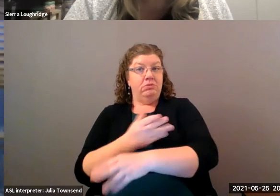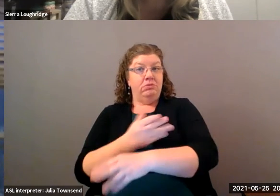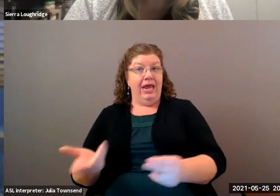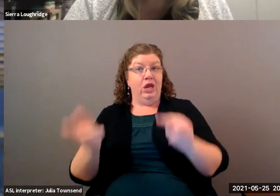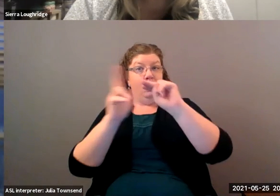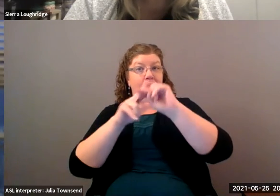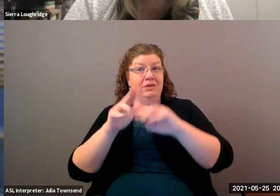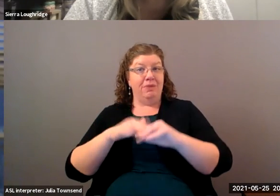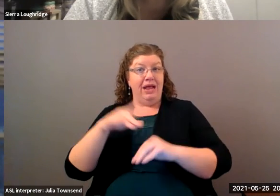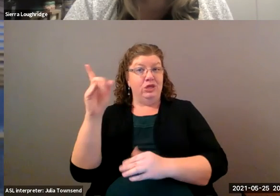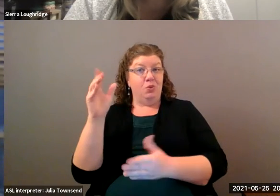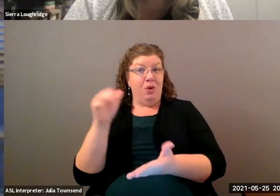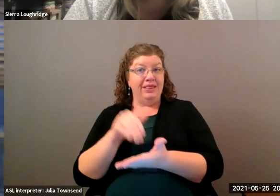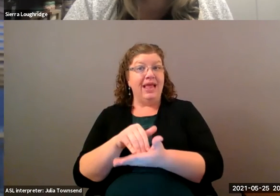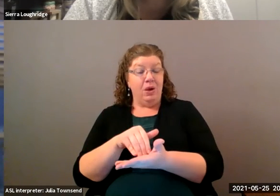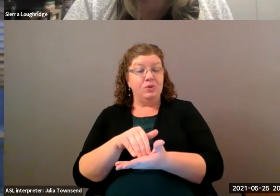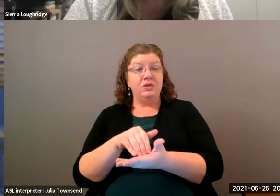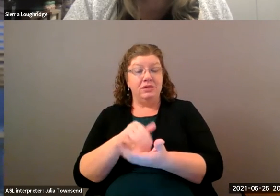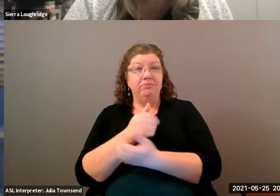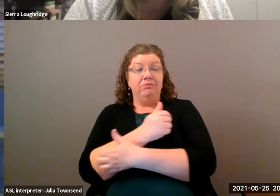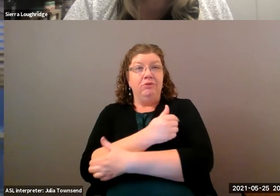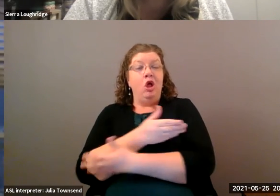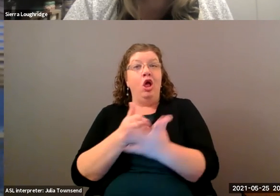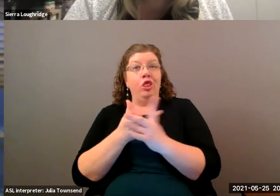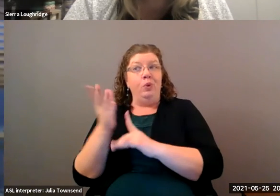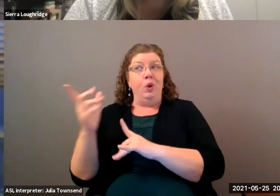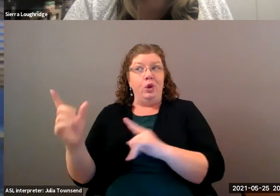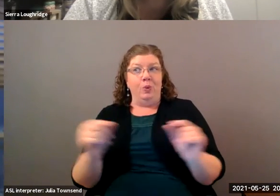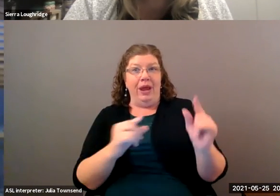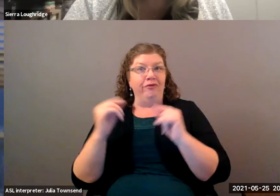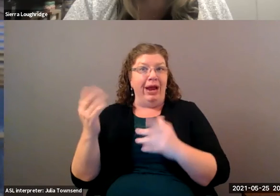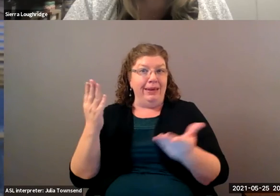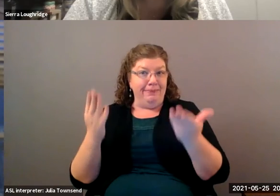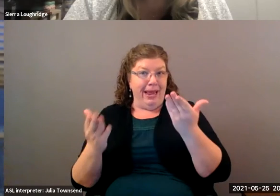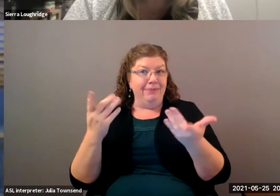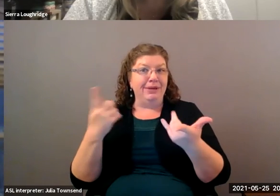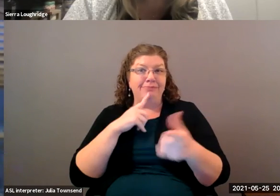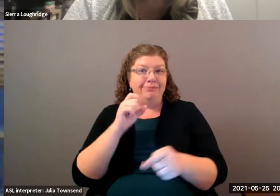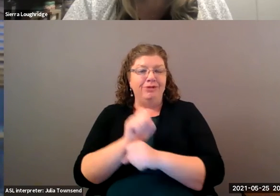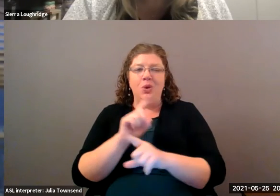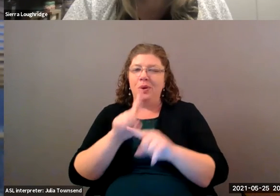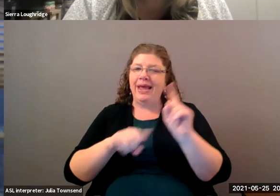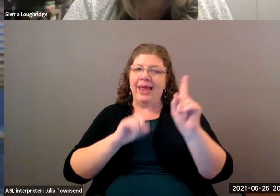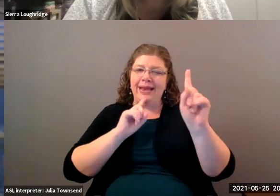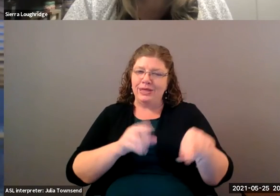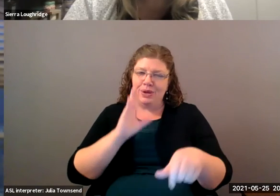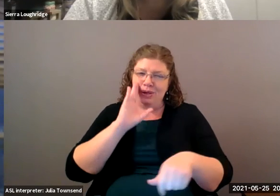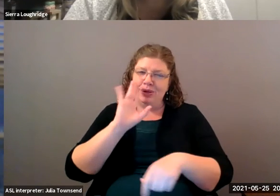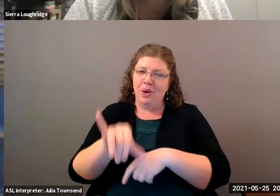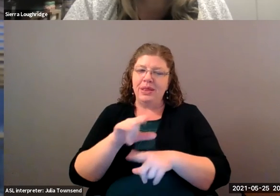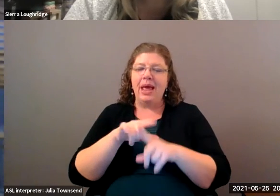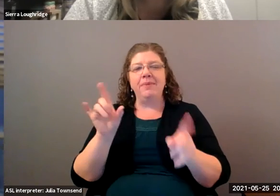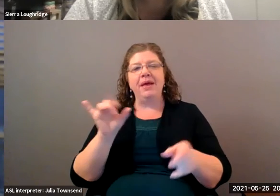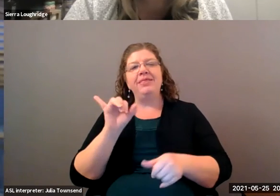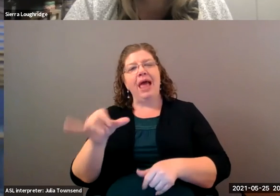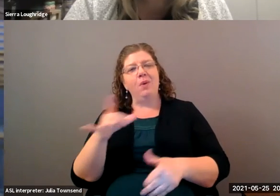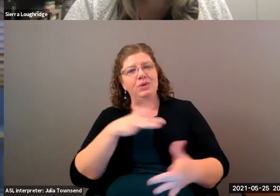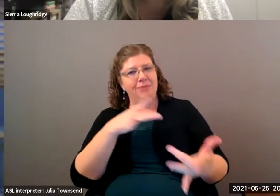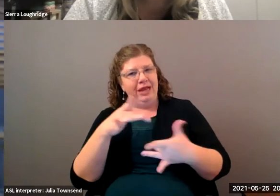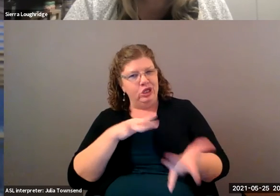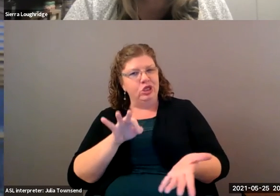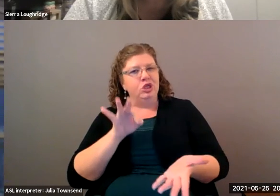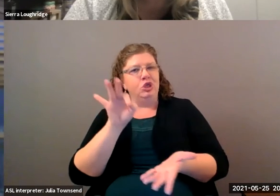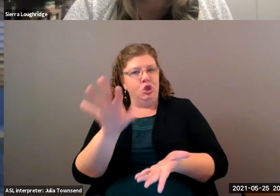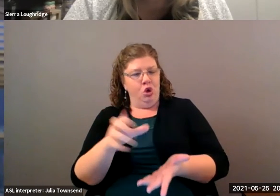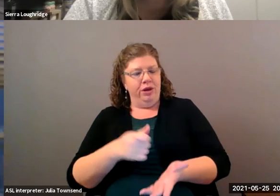se aumentó por lo menos por 1,000. Parece ser que pudo haber sido. Yo sé que no me van a poder contestar, pero